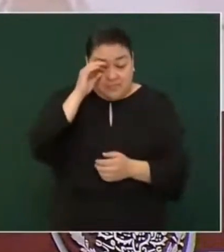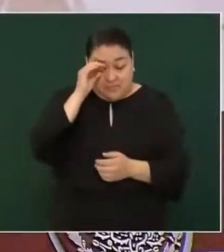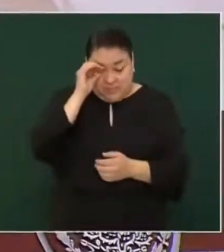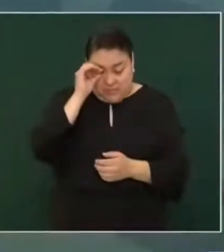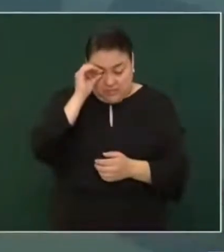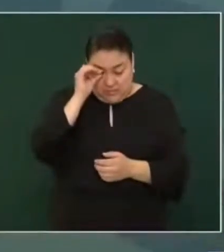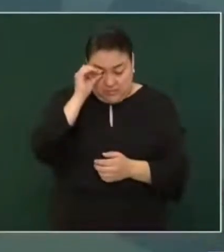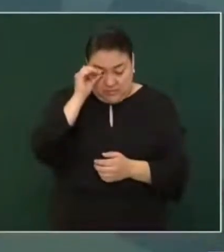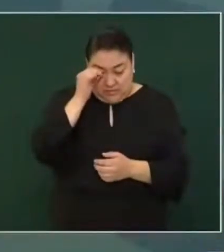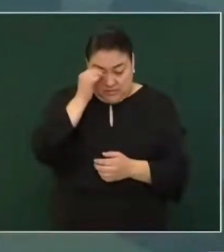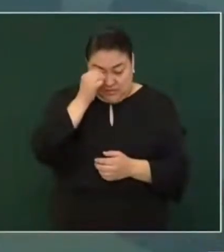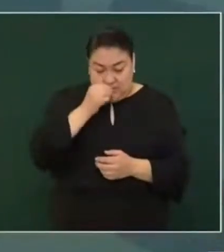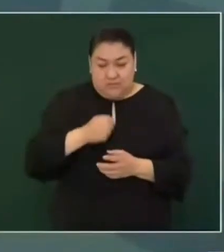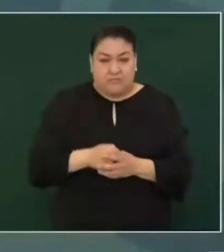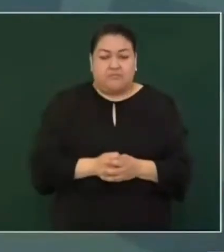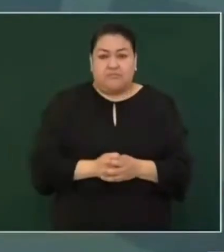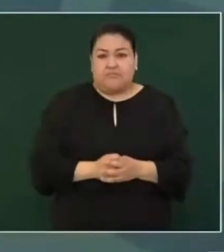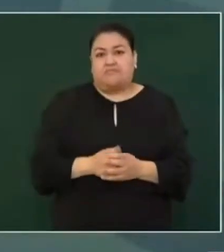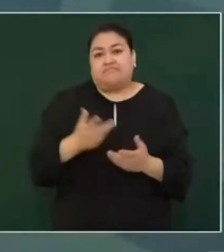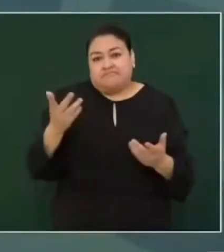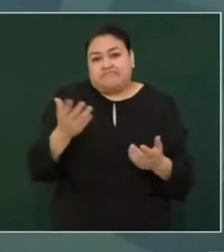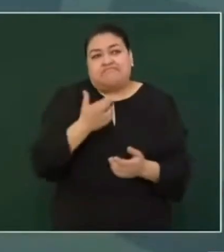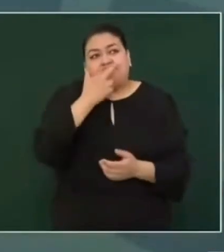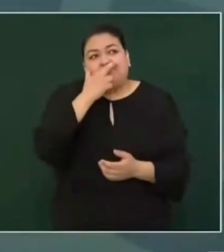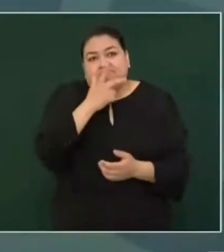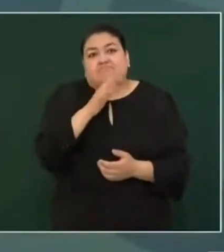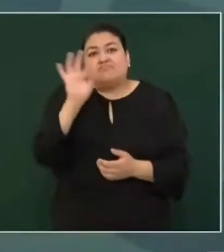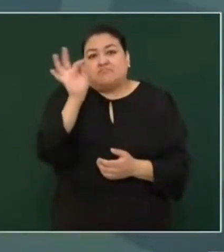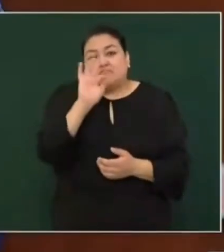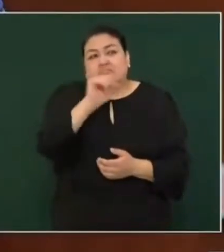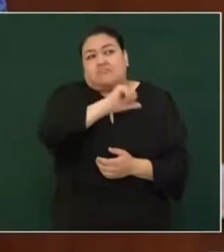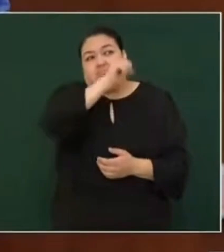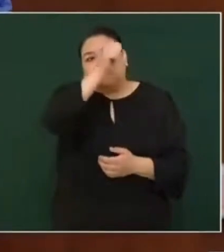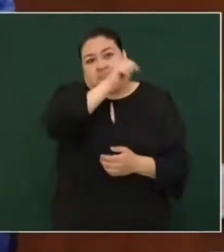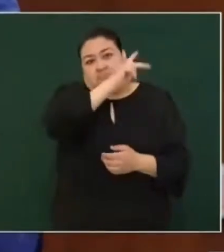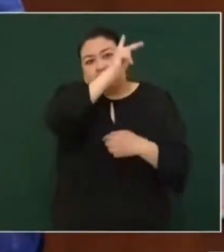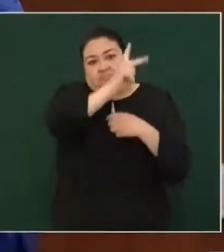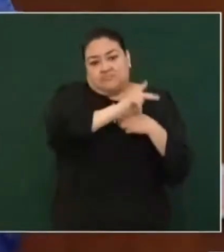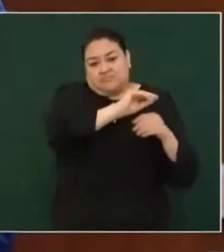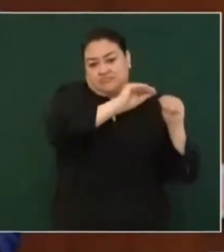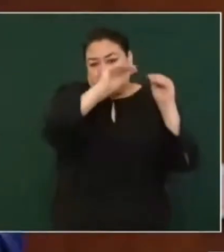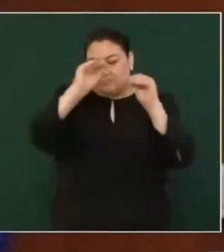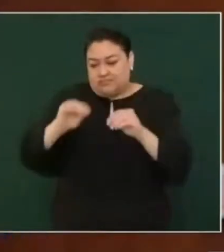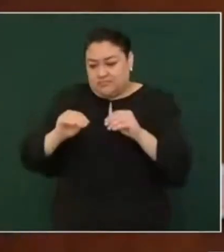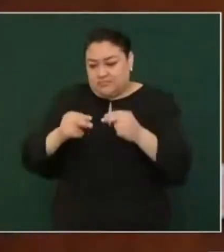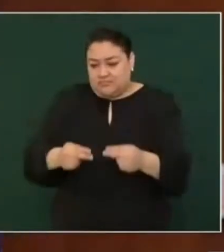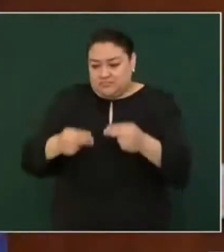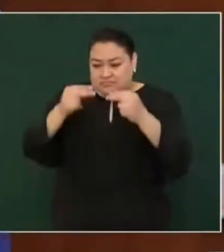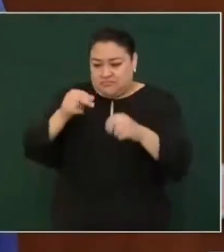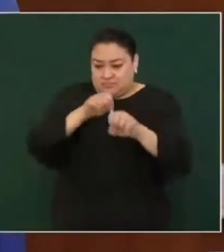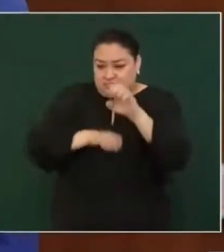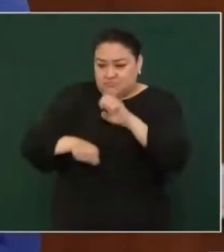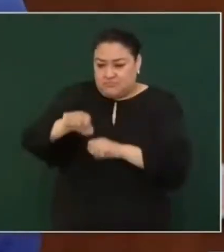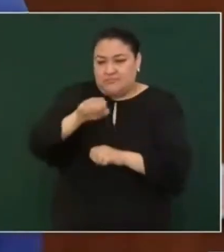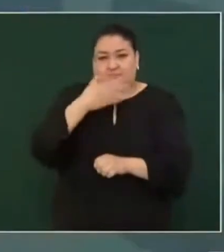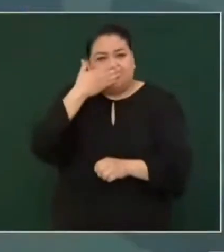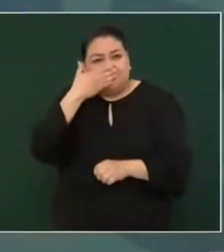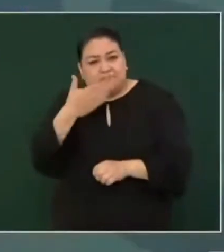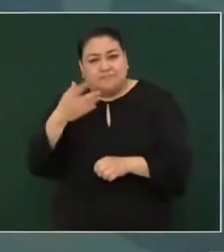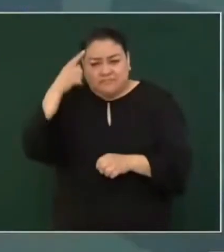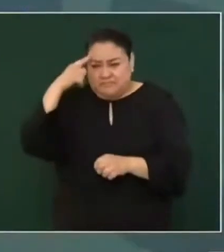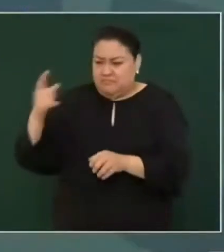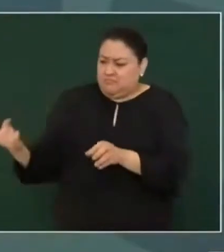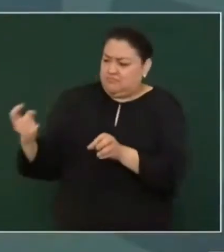claro que es lo ideal. Si hay inversión y se establecen empresas, pues hay